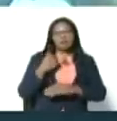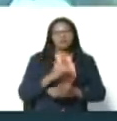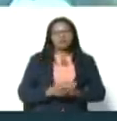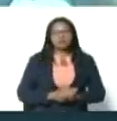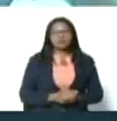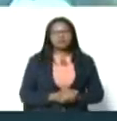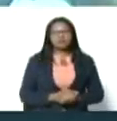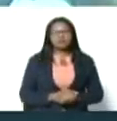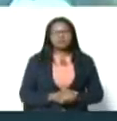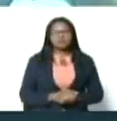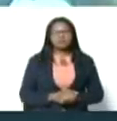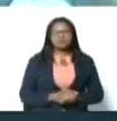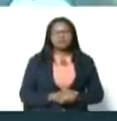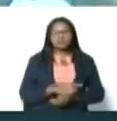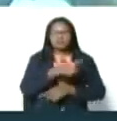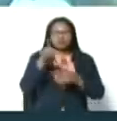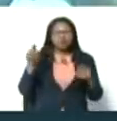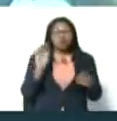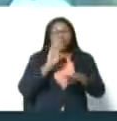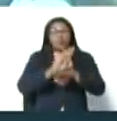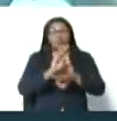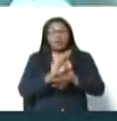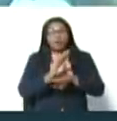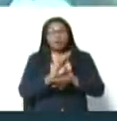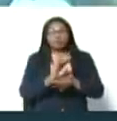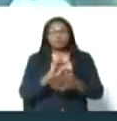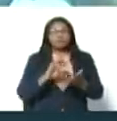cuidas. Y si entre todos nos cuidamos,